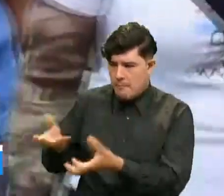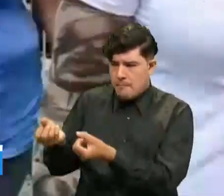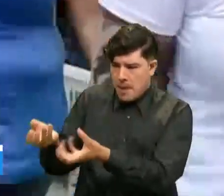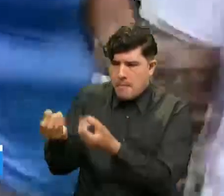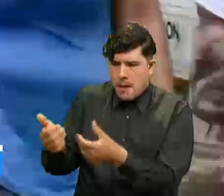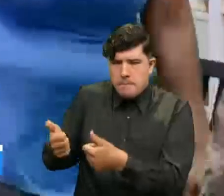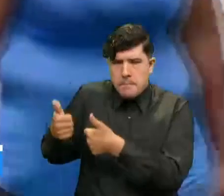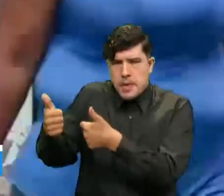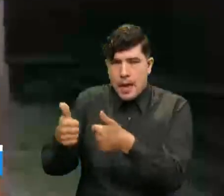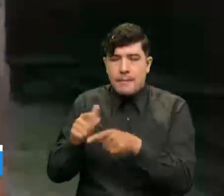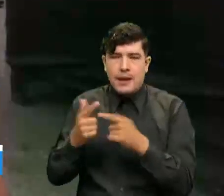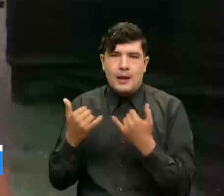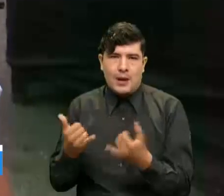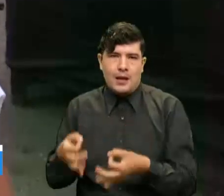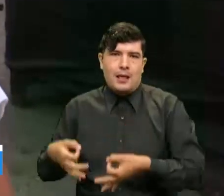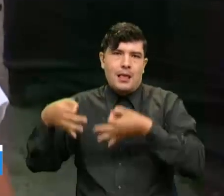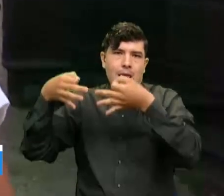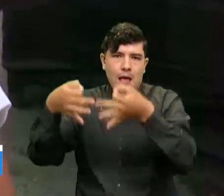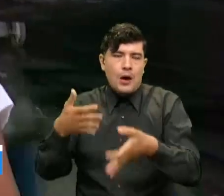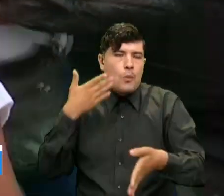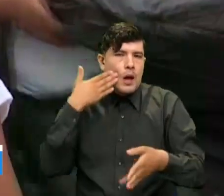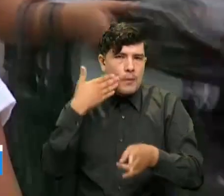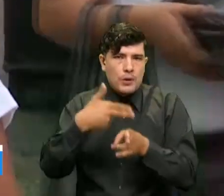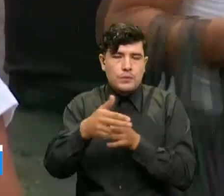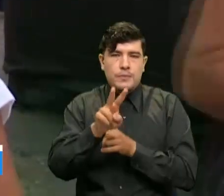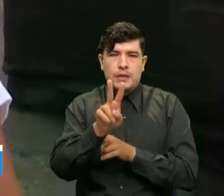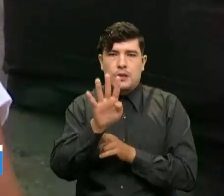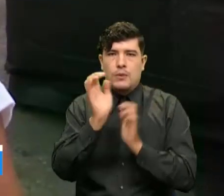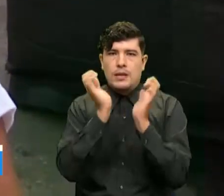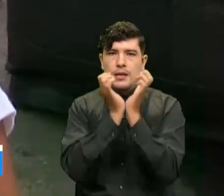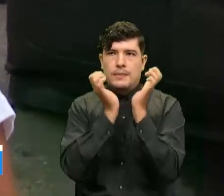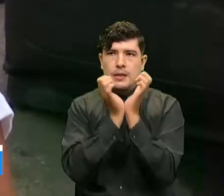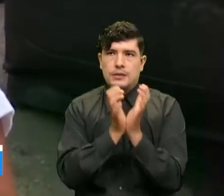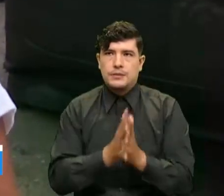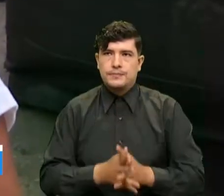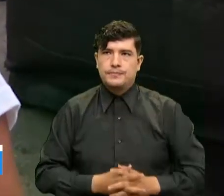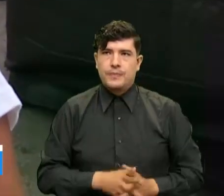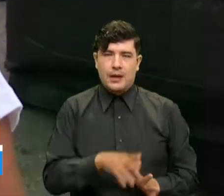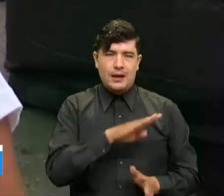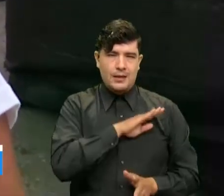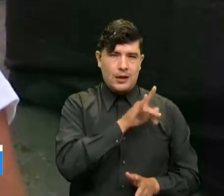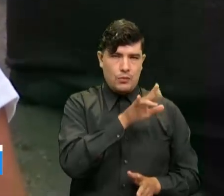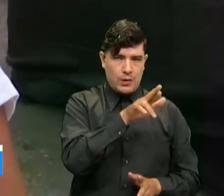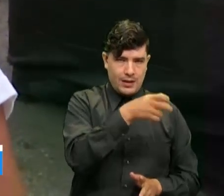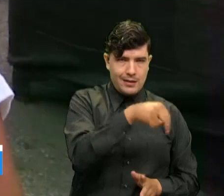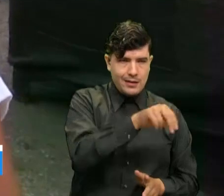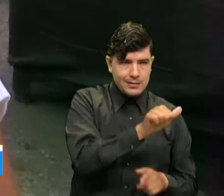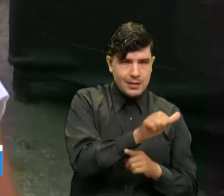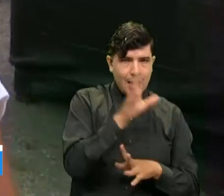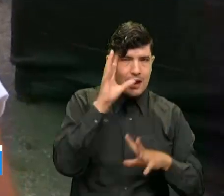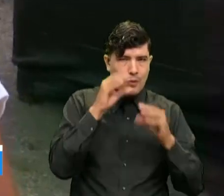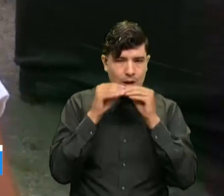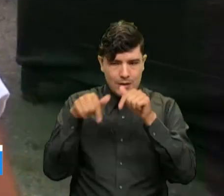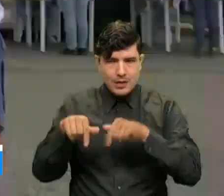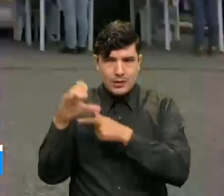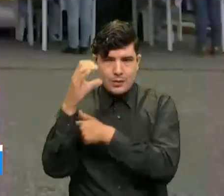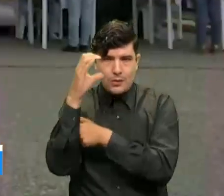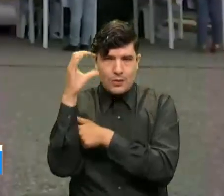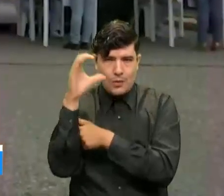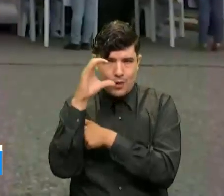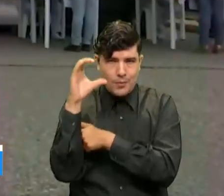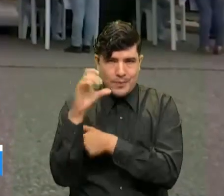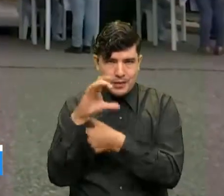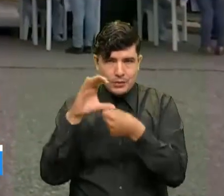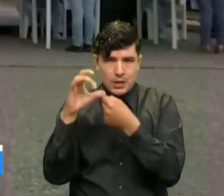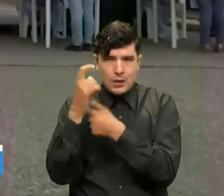el 24 de mayo. Nos dieron oportunidad junto con la alcaldía Dureña y la parte de Colombia Cúcuta